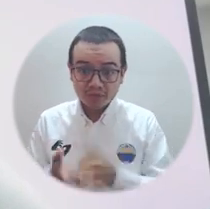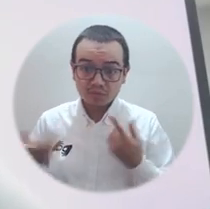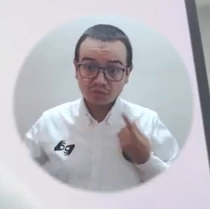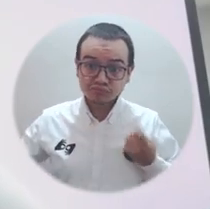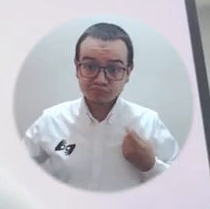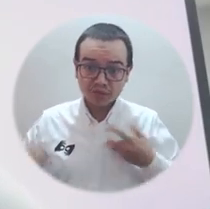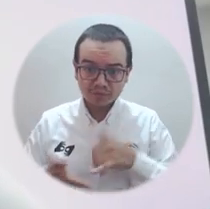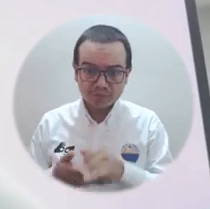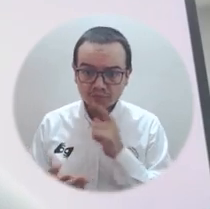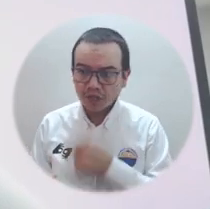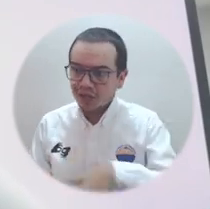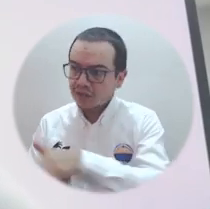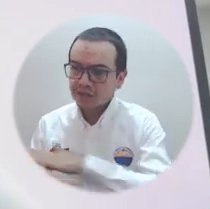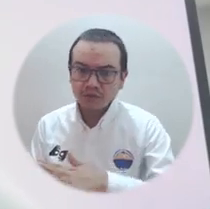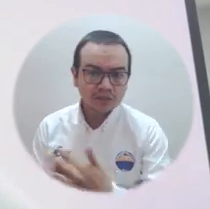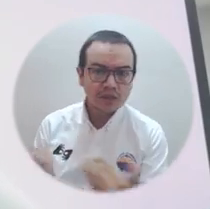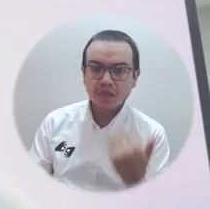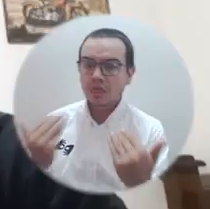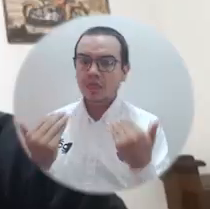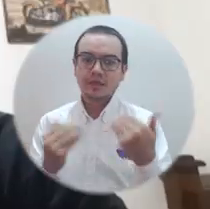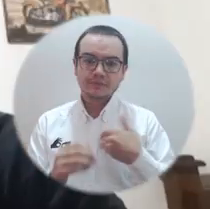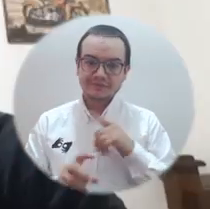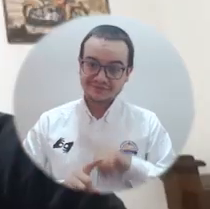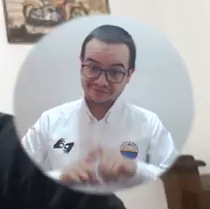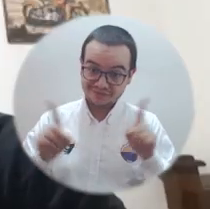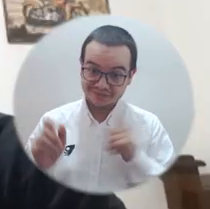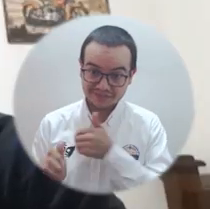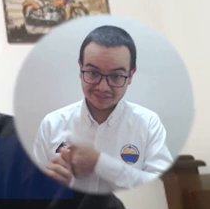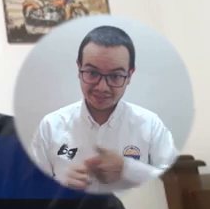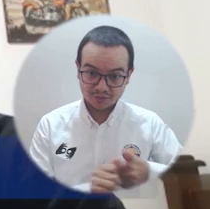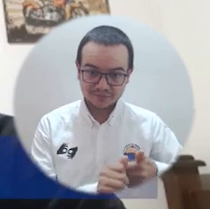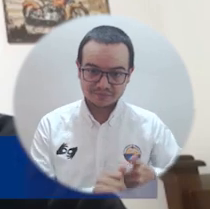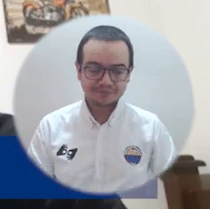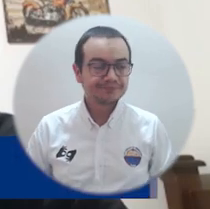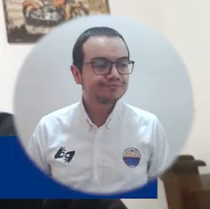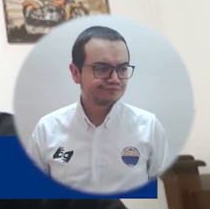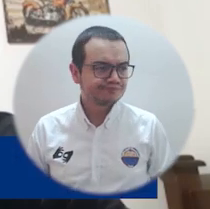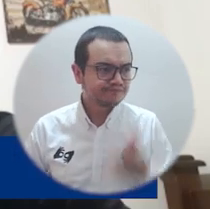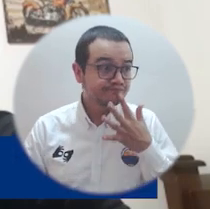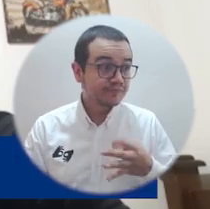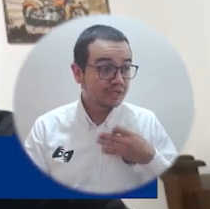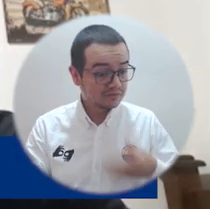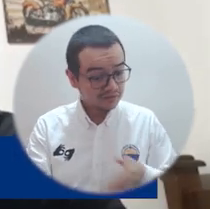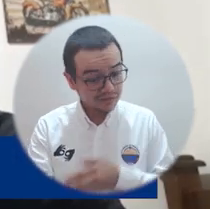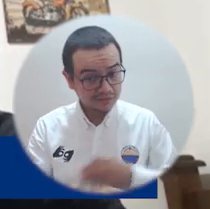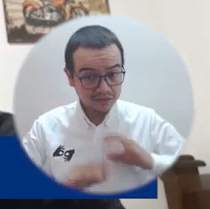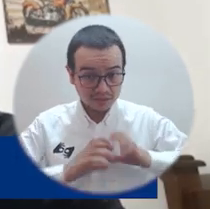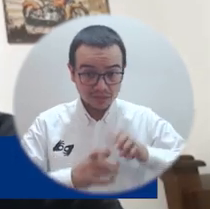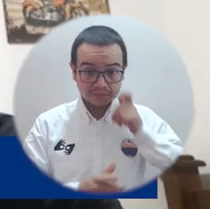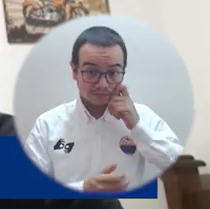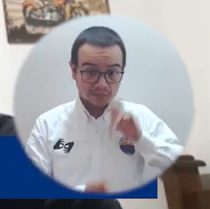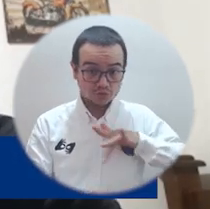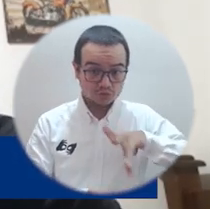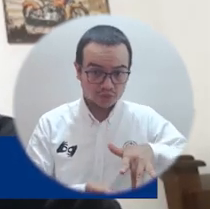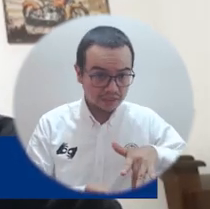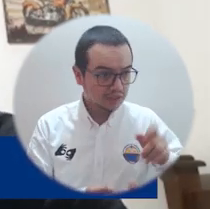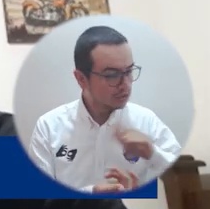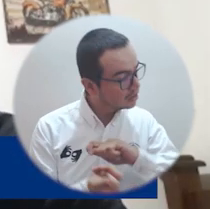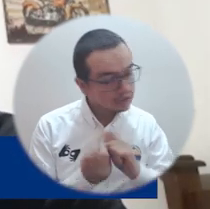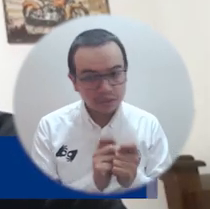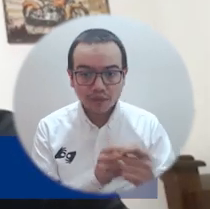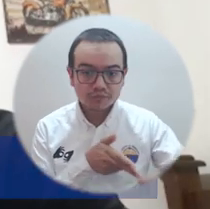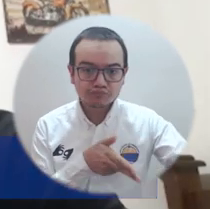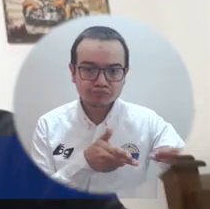mismas estrategias de afrontamiento ni de adaptación. Pasar de unas clases presenciales a unas clases virtuales es un cambio un poco tosco,